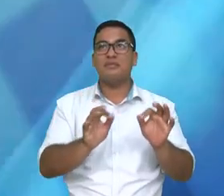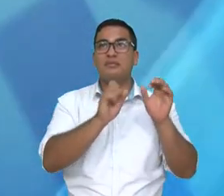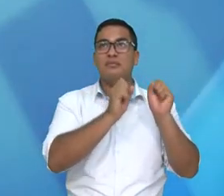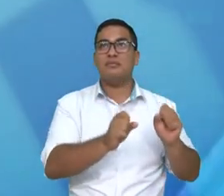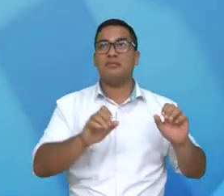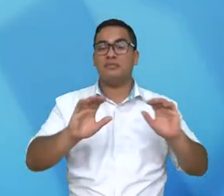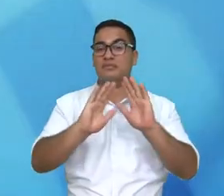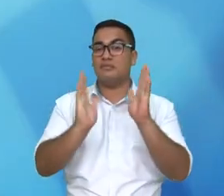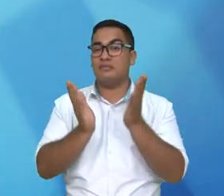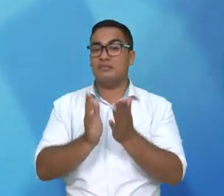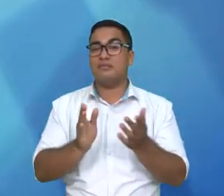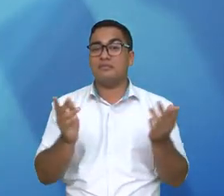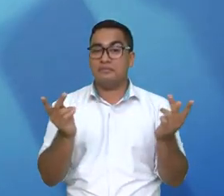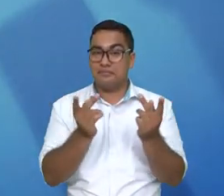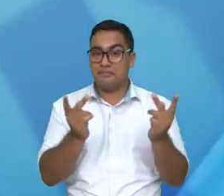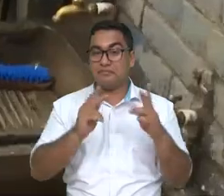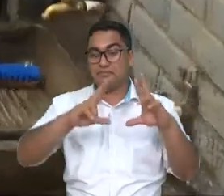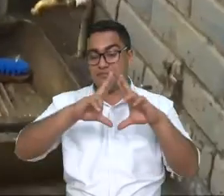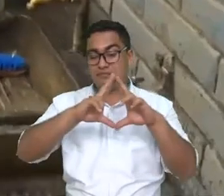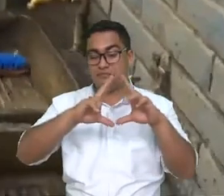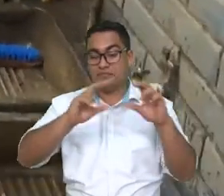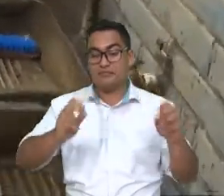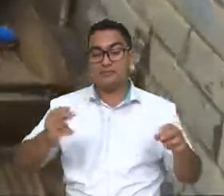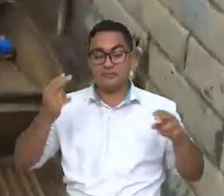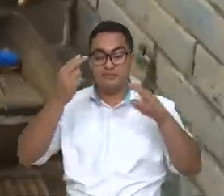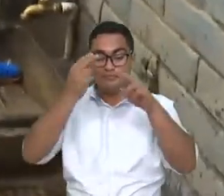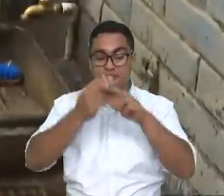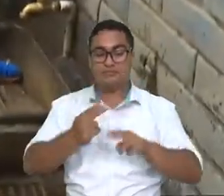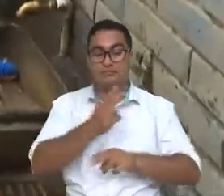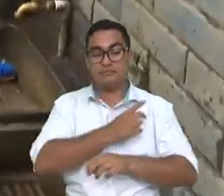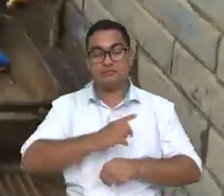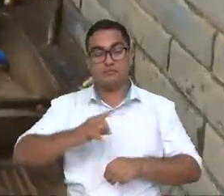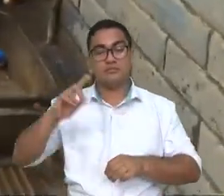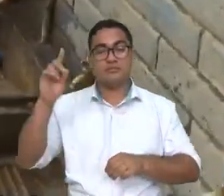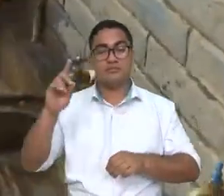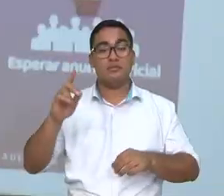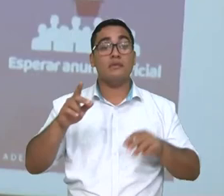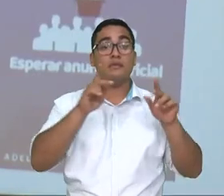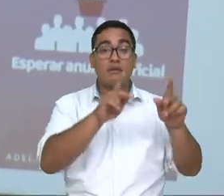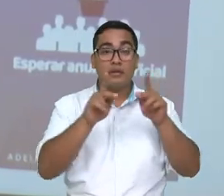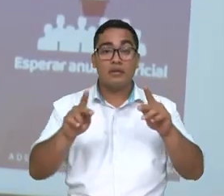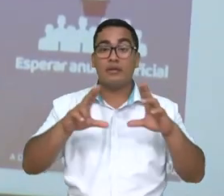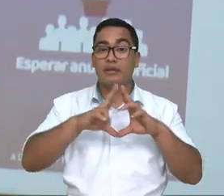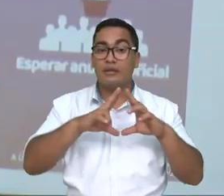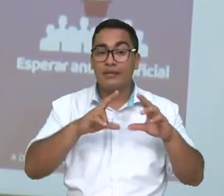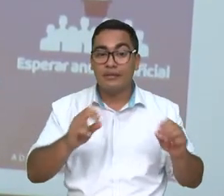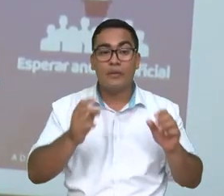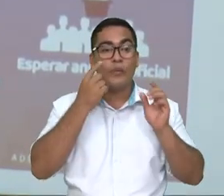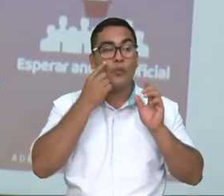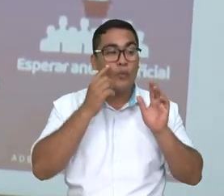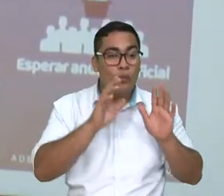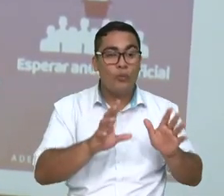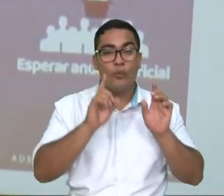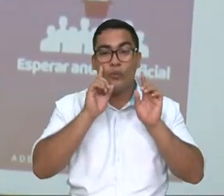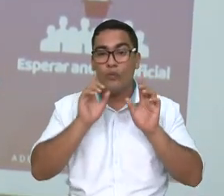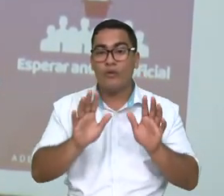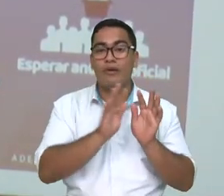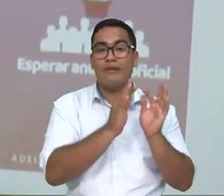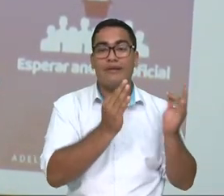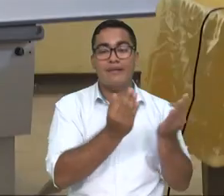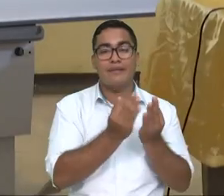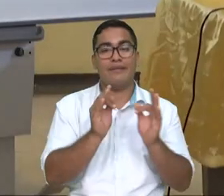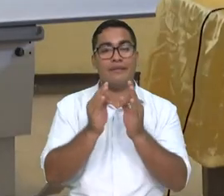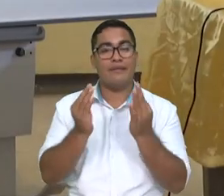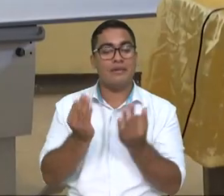nicaragüenses, siempre en el nombre de Dios. Llamo a los nicaragüenses a cuidarnos todos juntos en familia, ya que parte